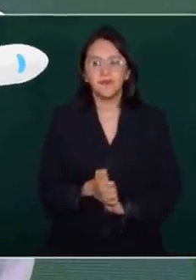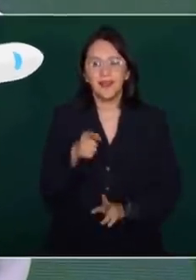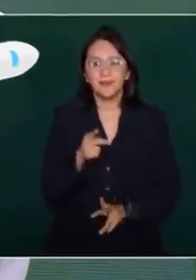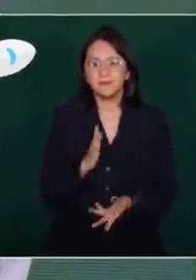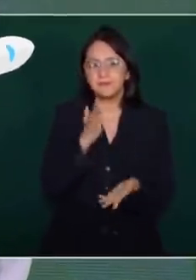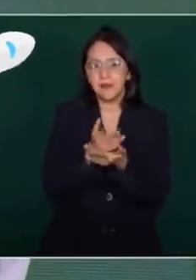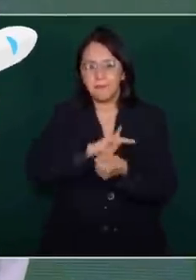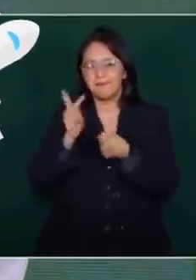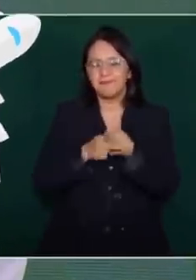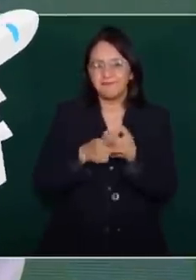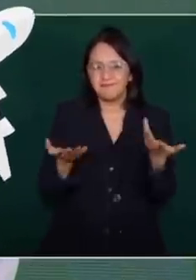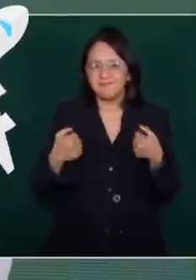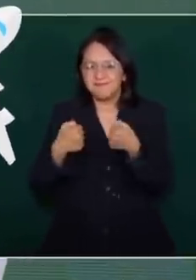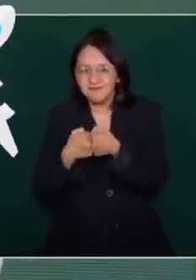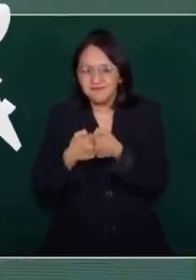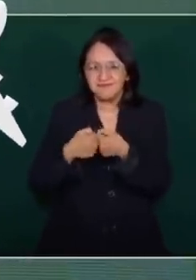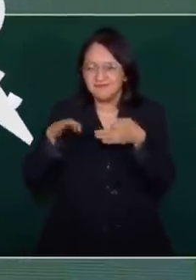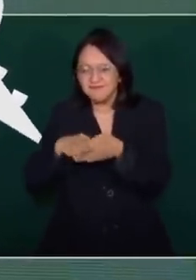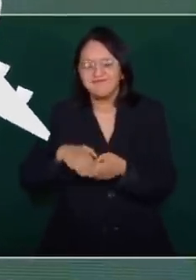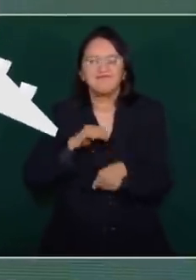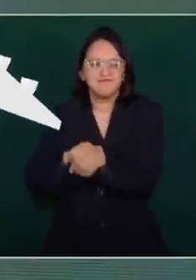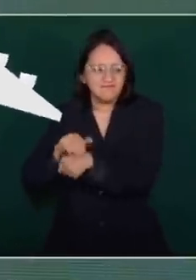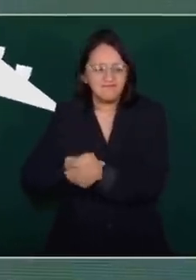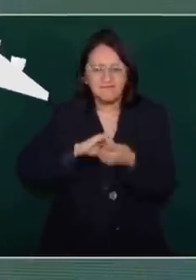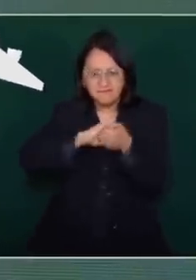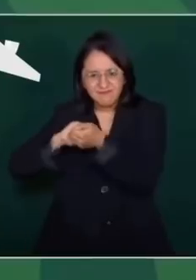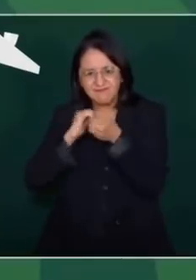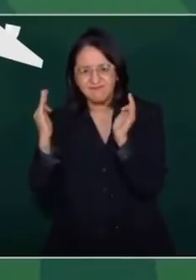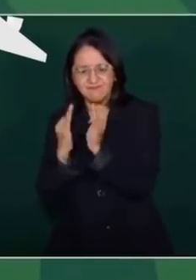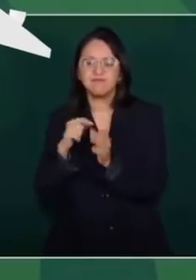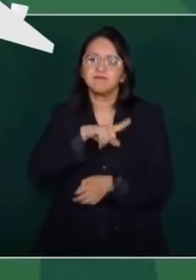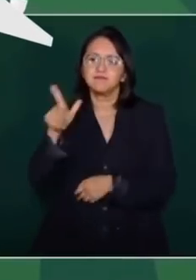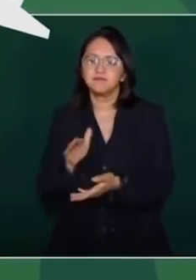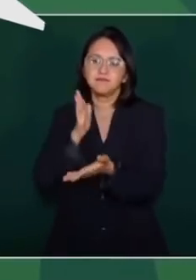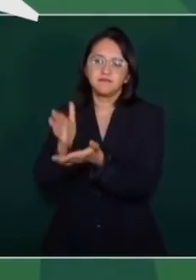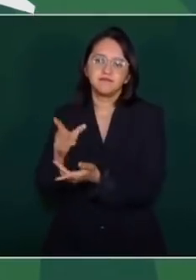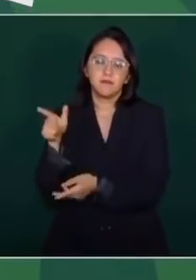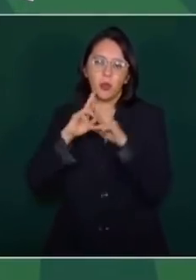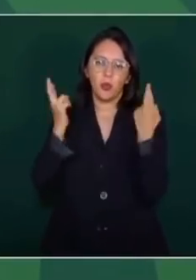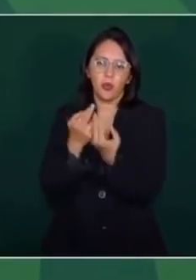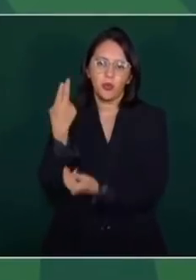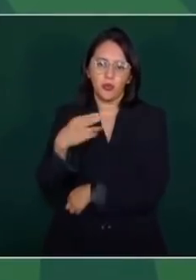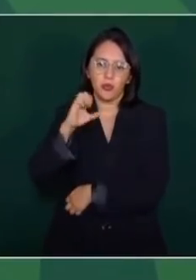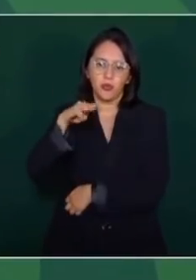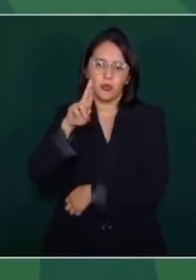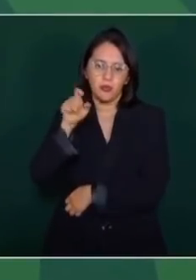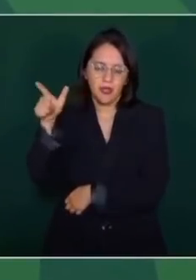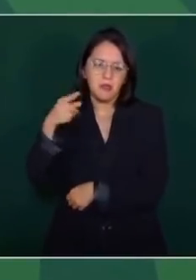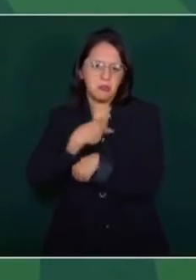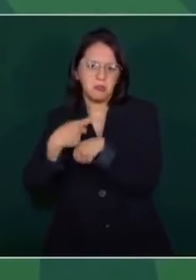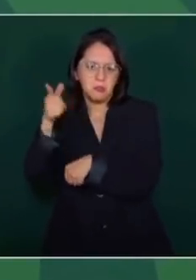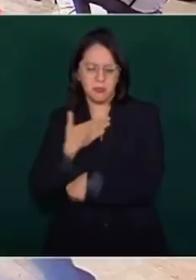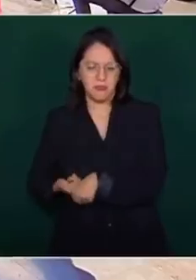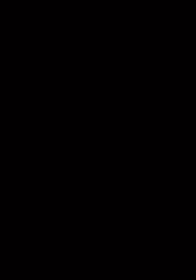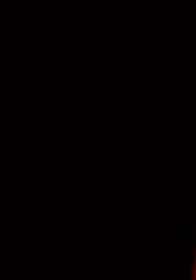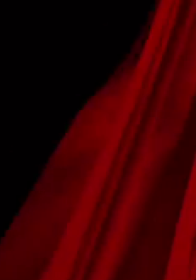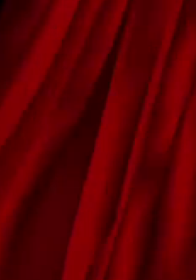estos países hermanos, vecinos. Y luego vamos a ir a esta cumbre a la que estamos invitados por el presidente Biden.